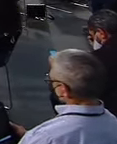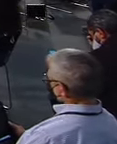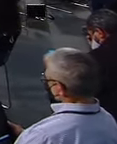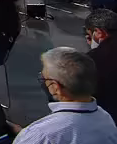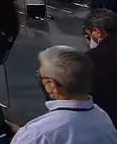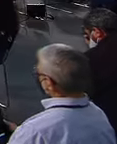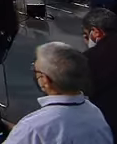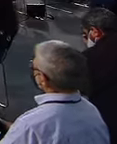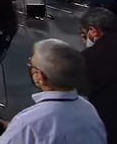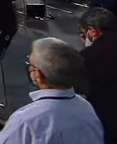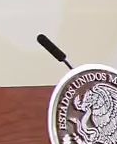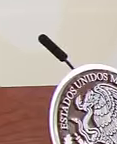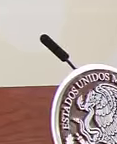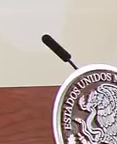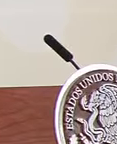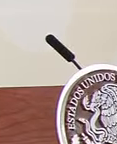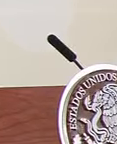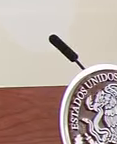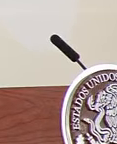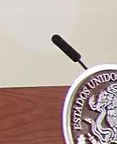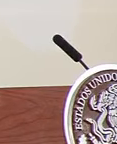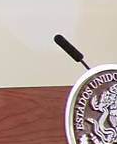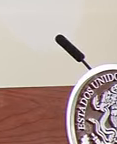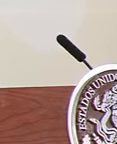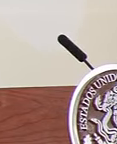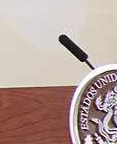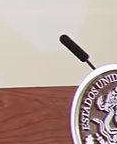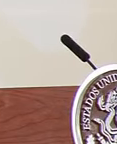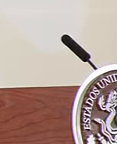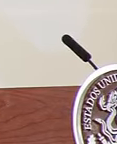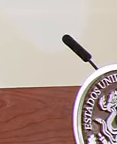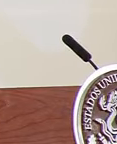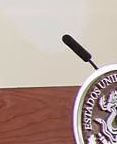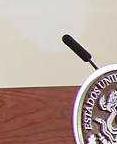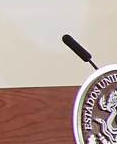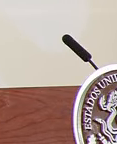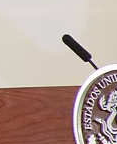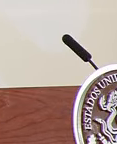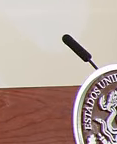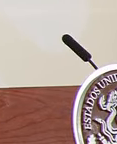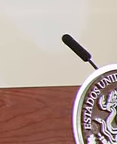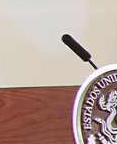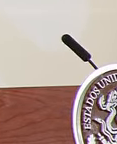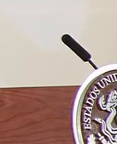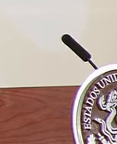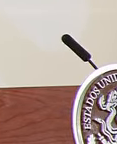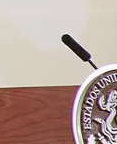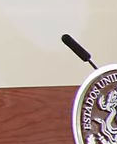investigar delitos desde los años 90